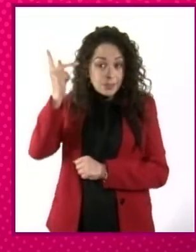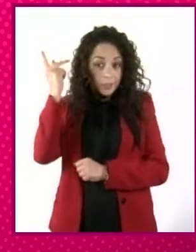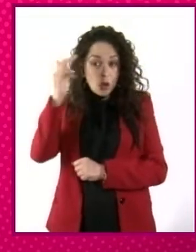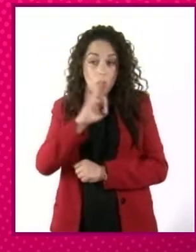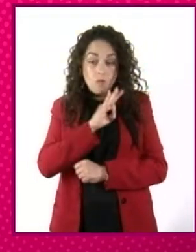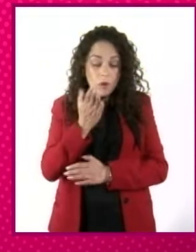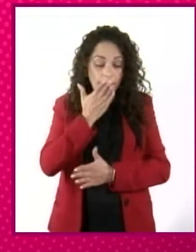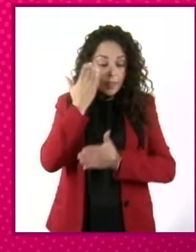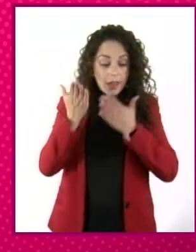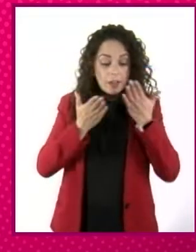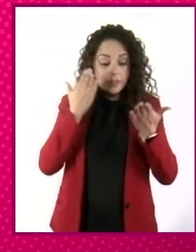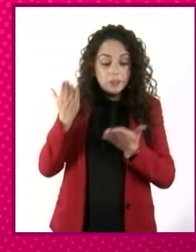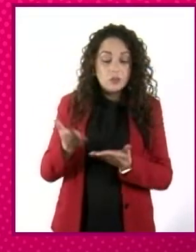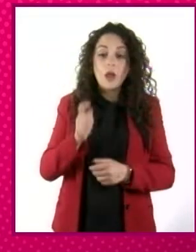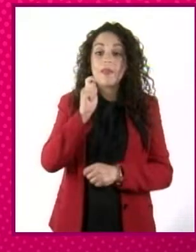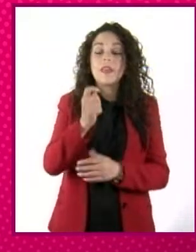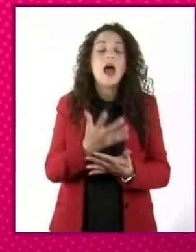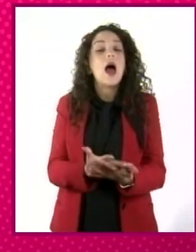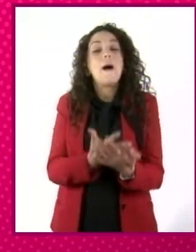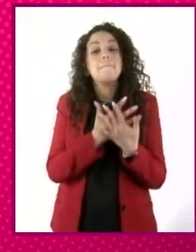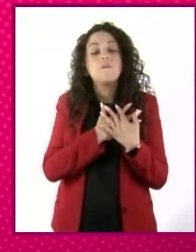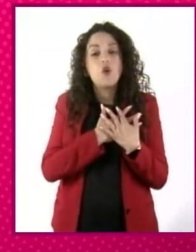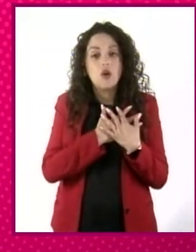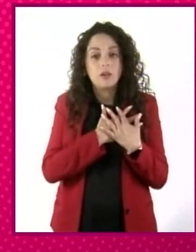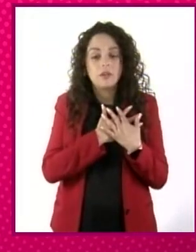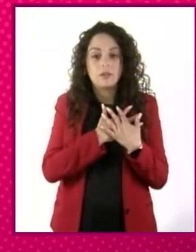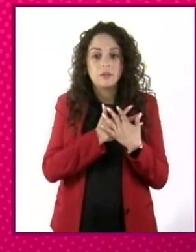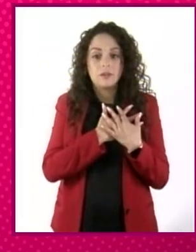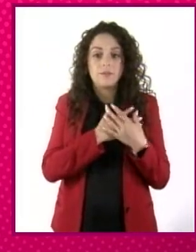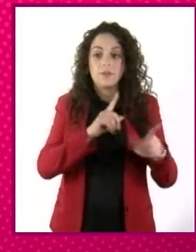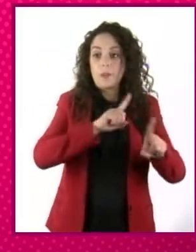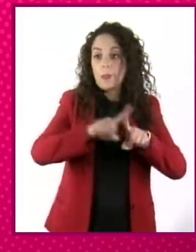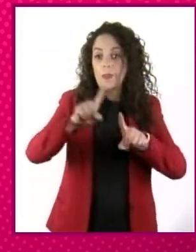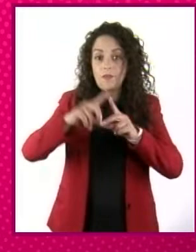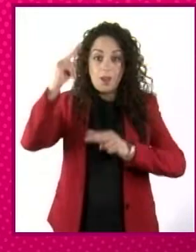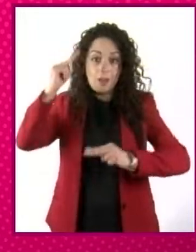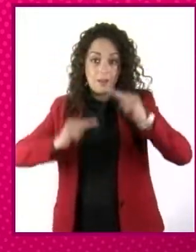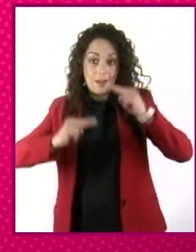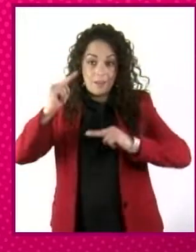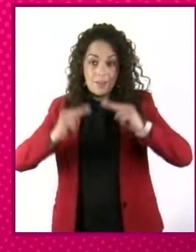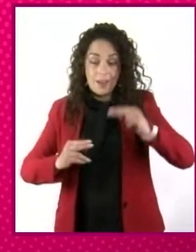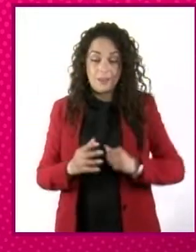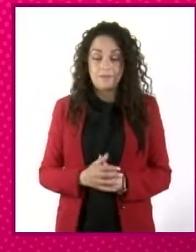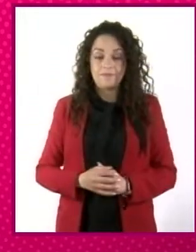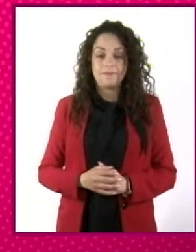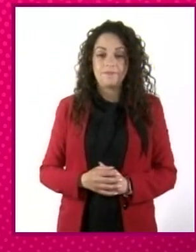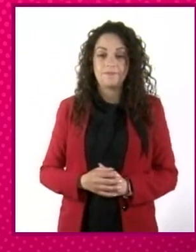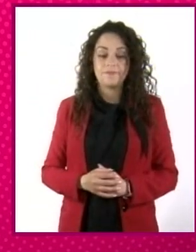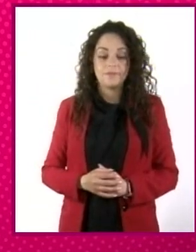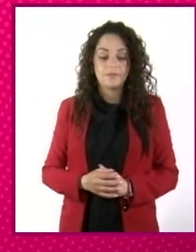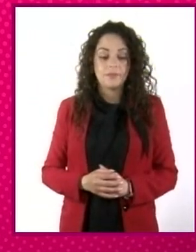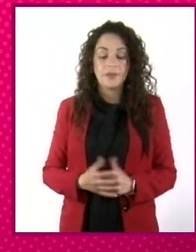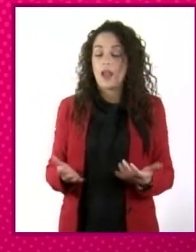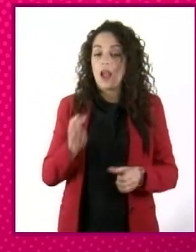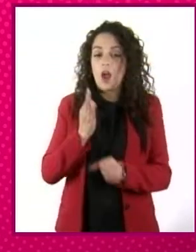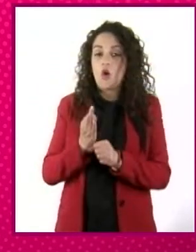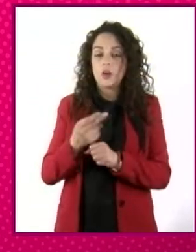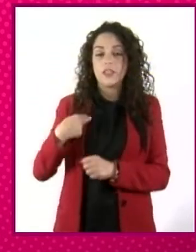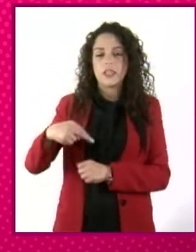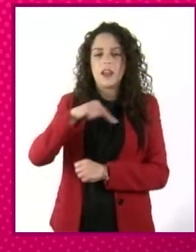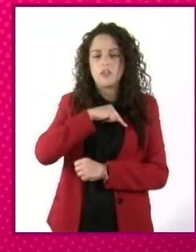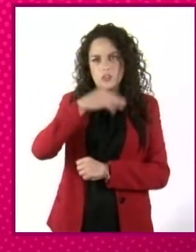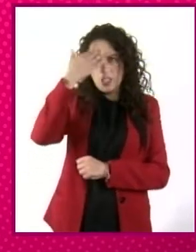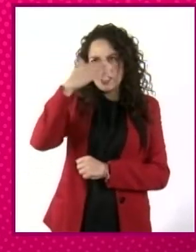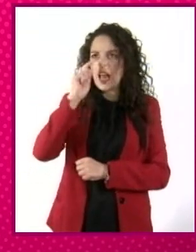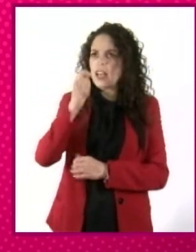estudiar el amor desde estos distintos niveles. La idea que nosotros hoy día entendemos de lo que es amar